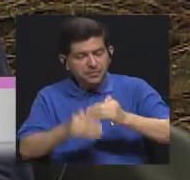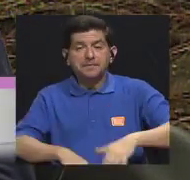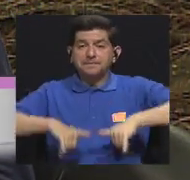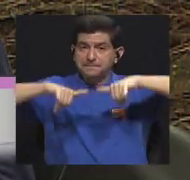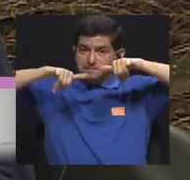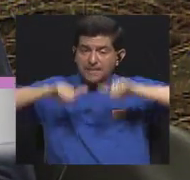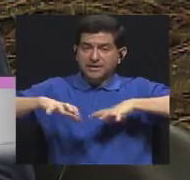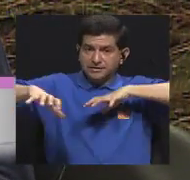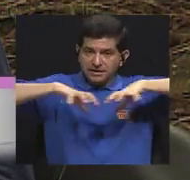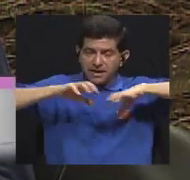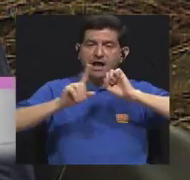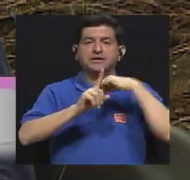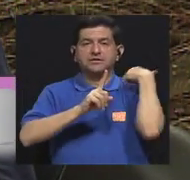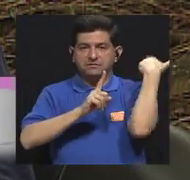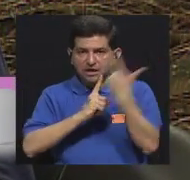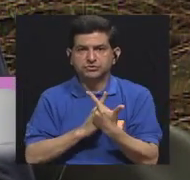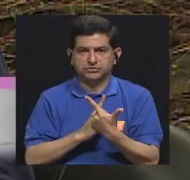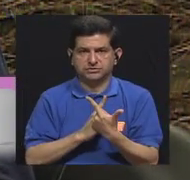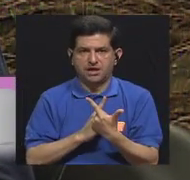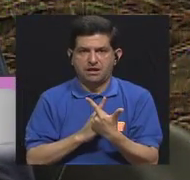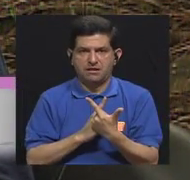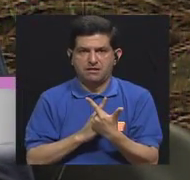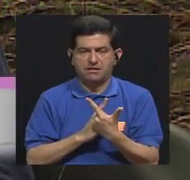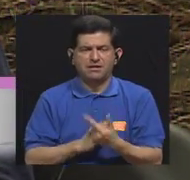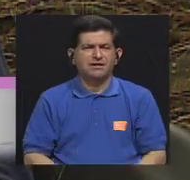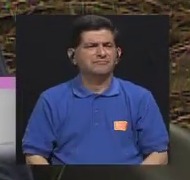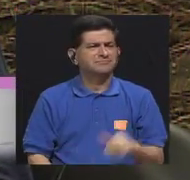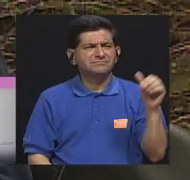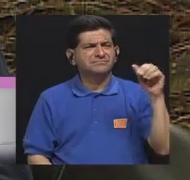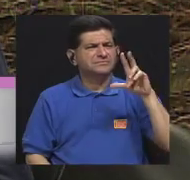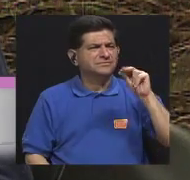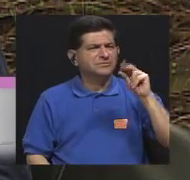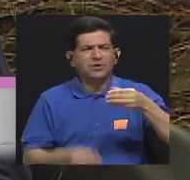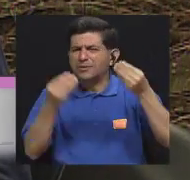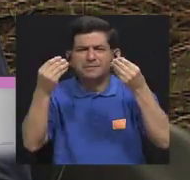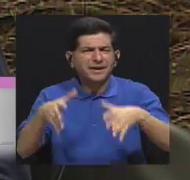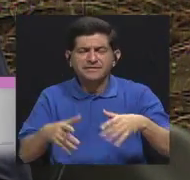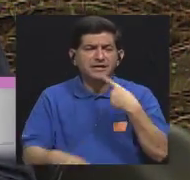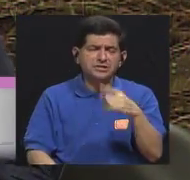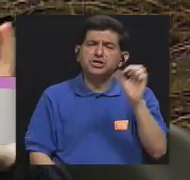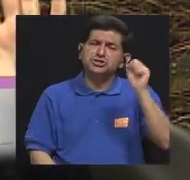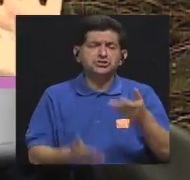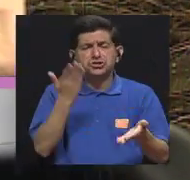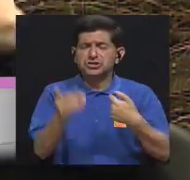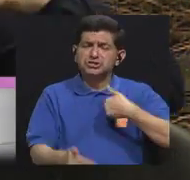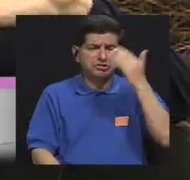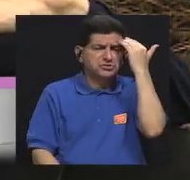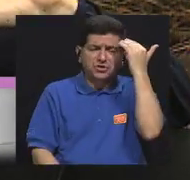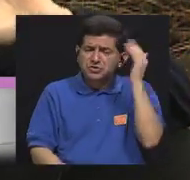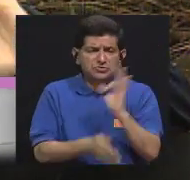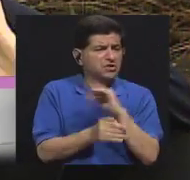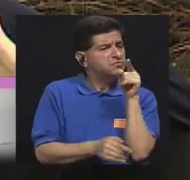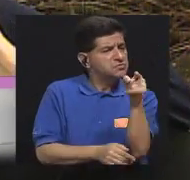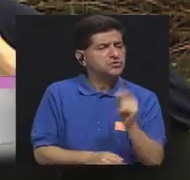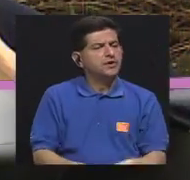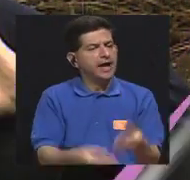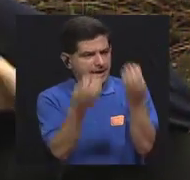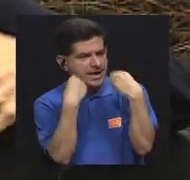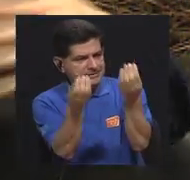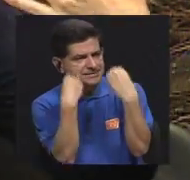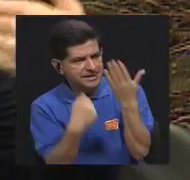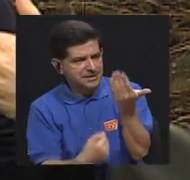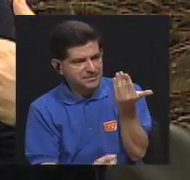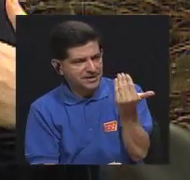cultivando. Y el mantenerse activo socialmente, que no se echen a perder, o sea, que digan, sí, tal vez no sé cómo funciona tal